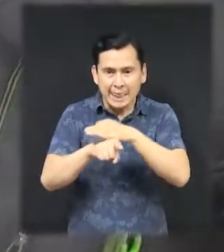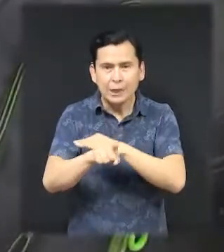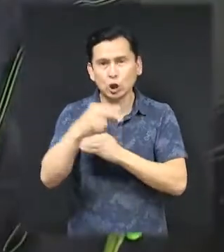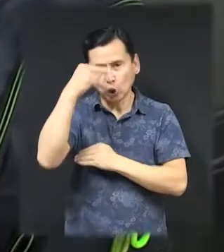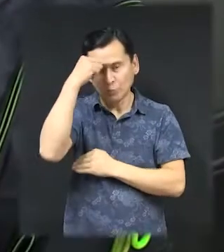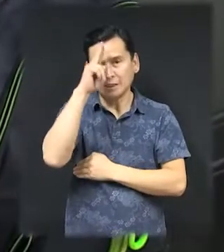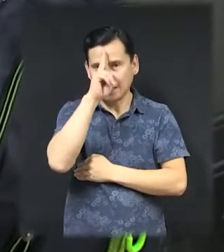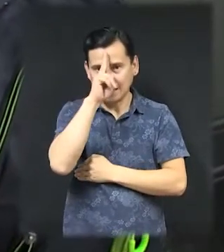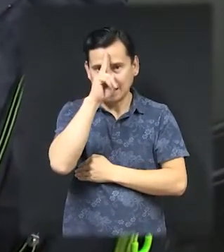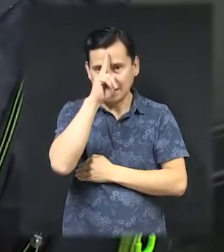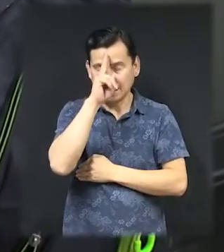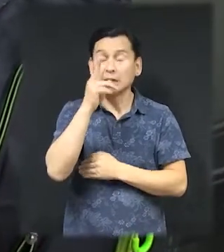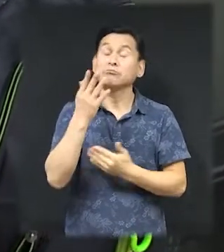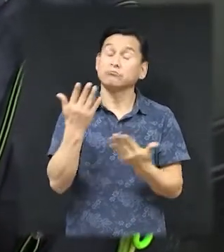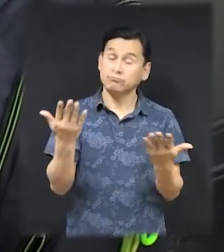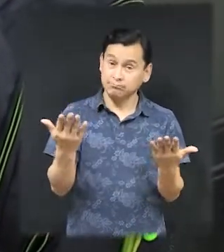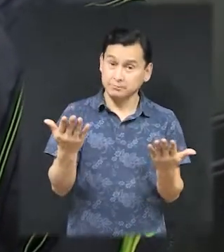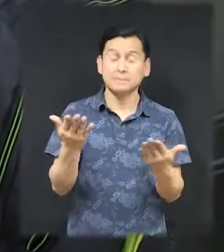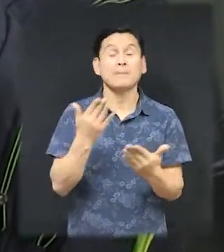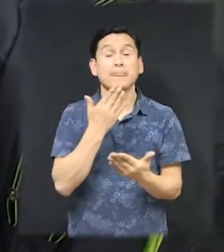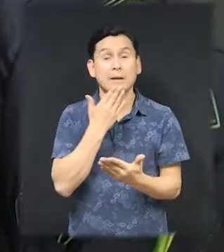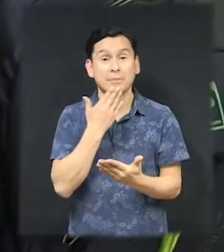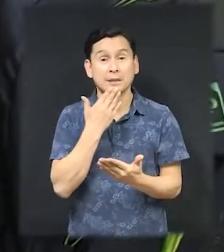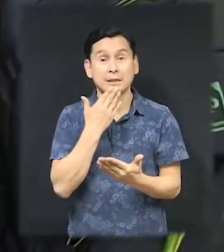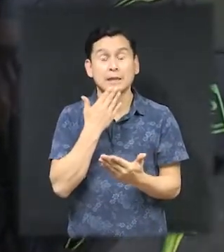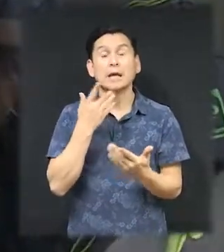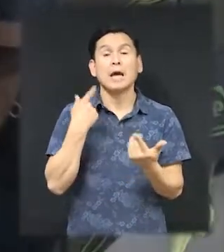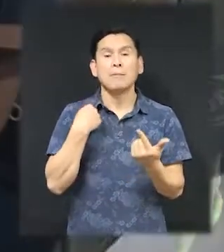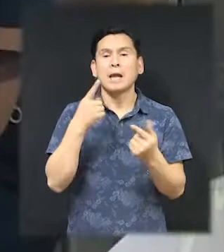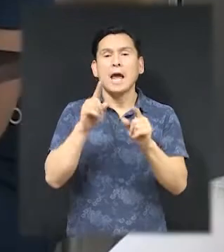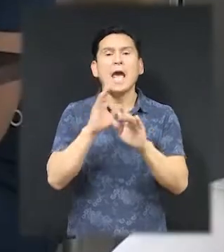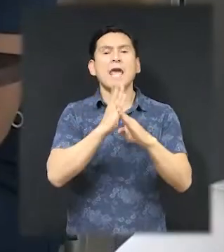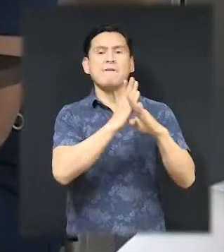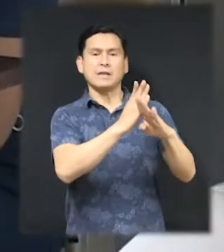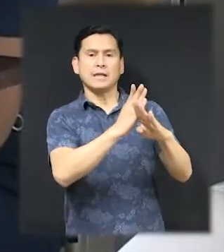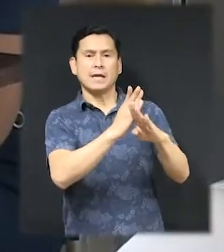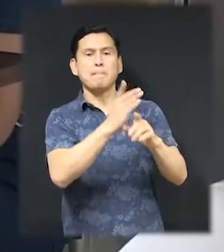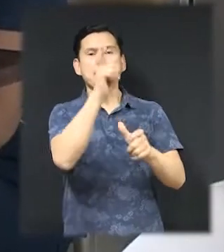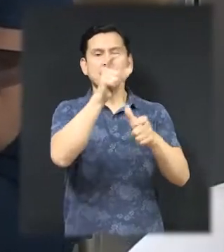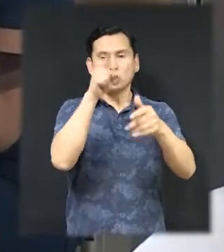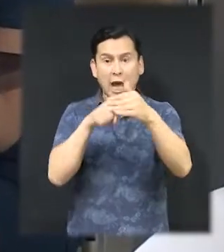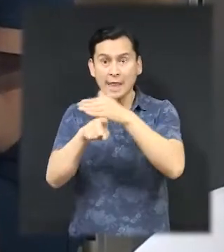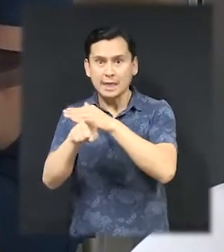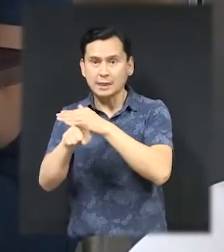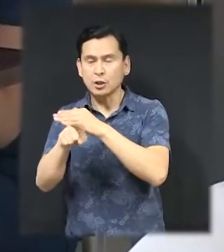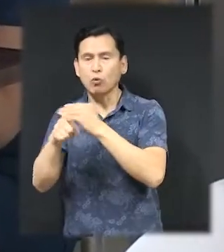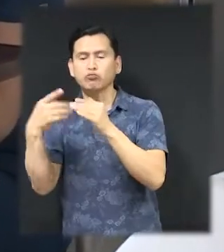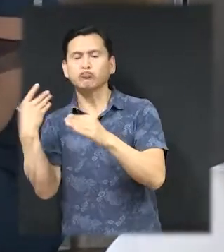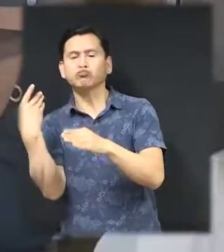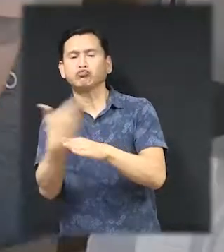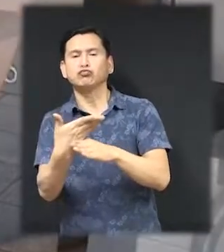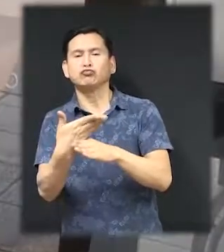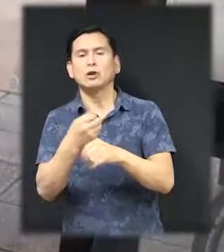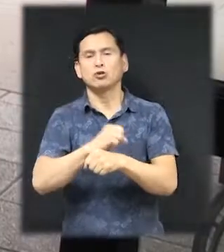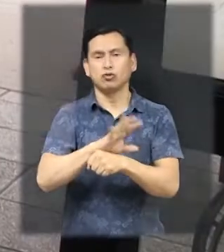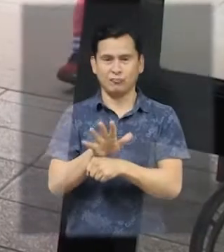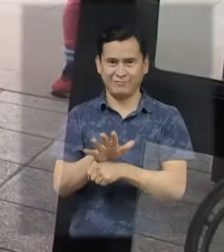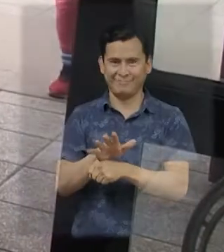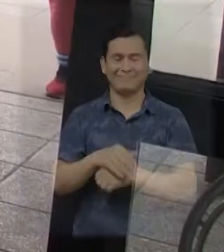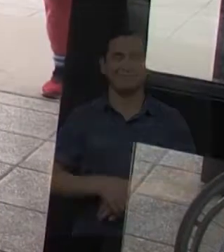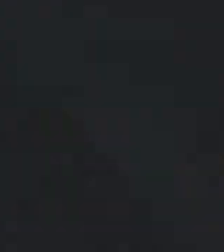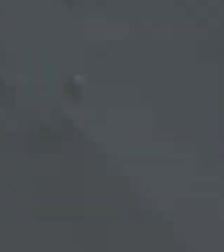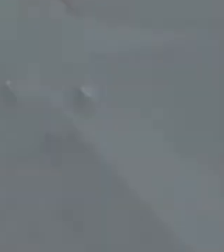regional, que lo que evitan es exponer a la gente y a nuestros pacientes al posible contagio de COVID-19.